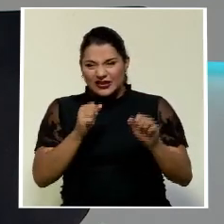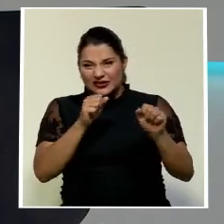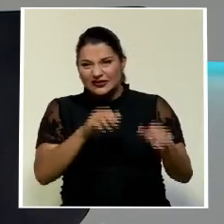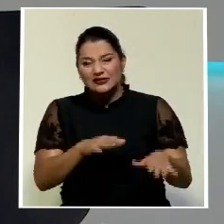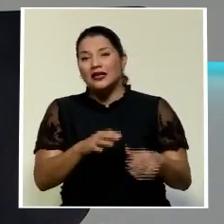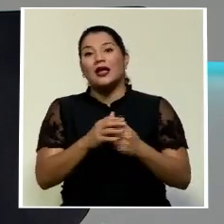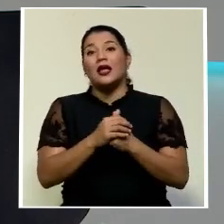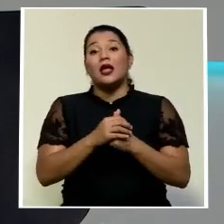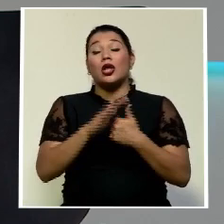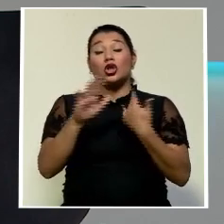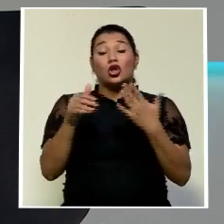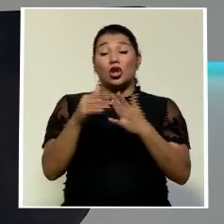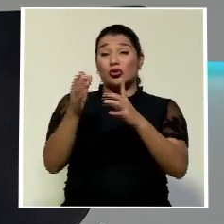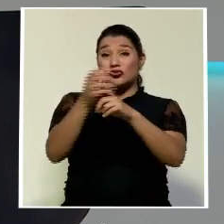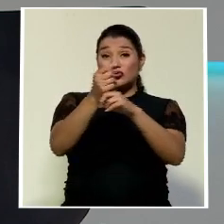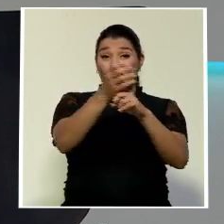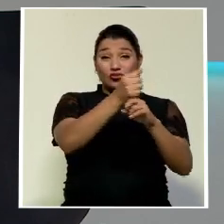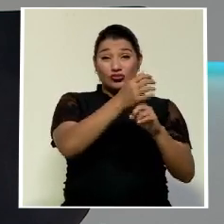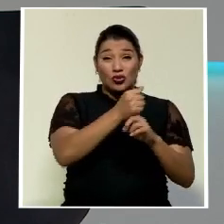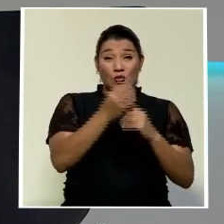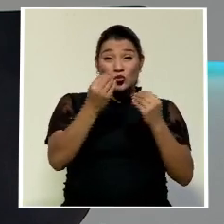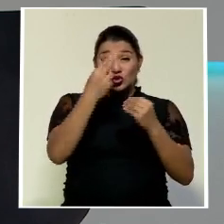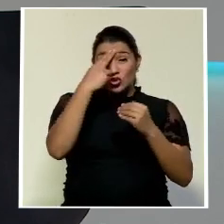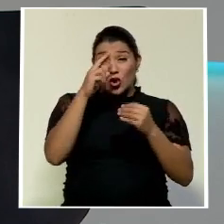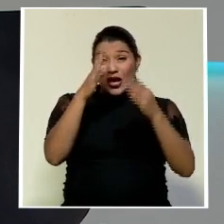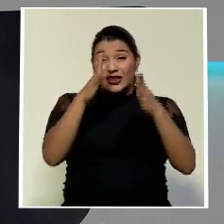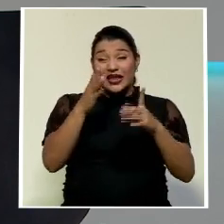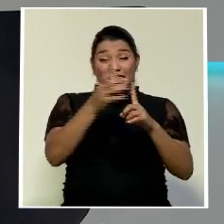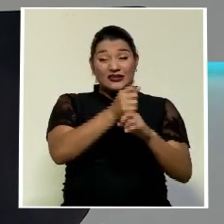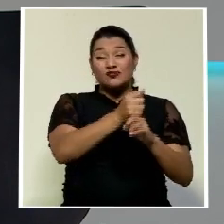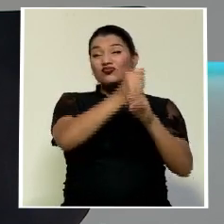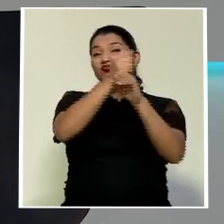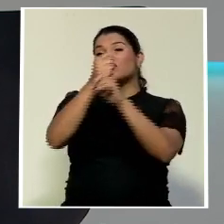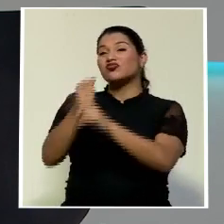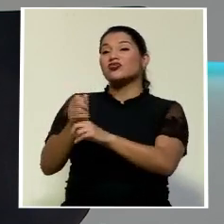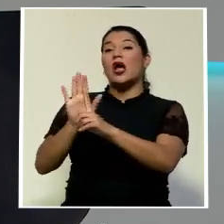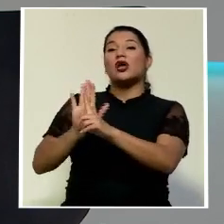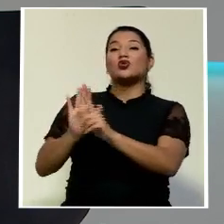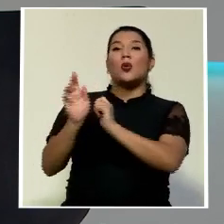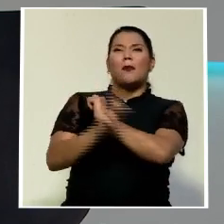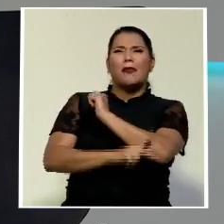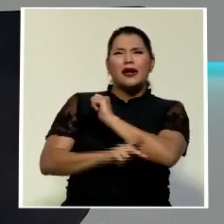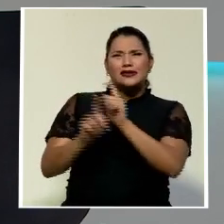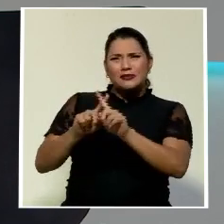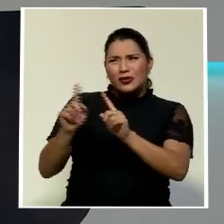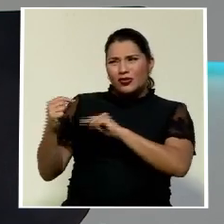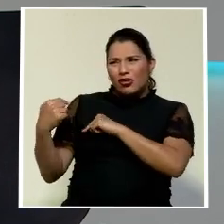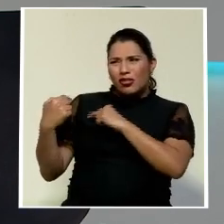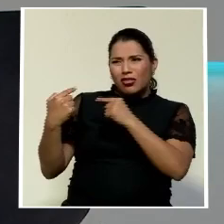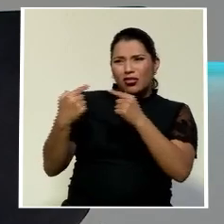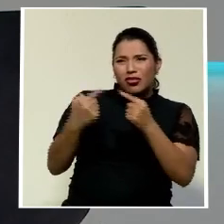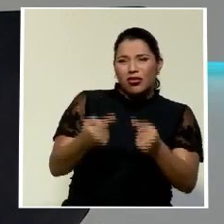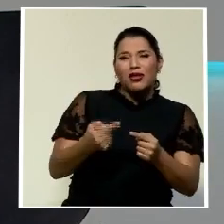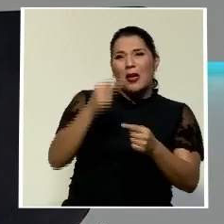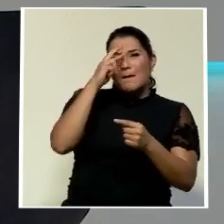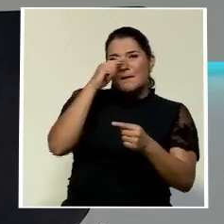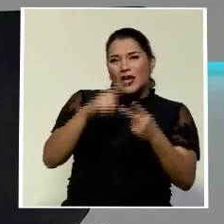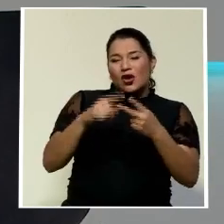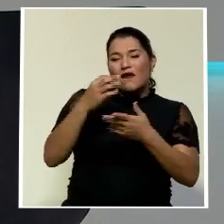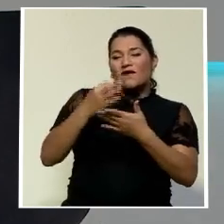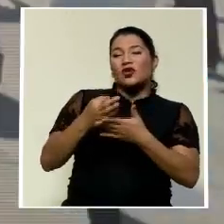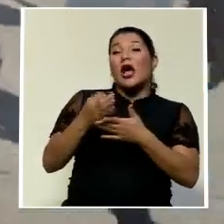Joe Biden de miles de haitianos que cruzan desde México la frontera hacia los Estados Unidos.